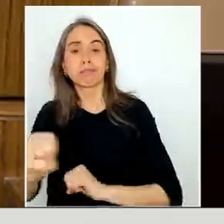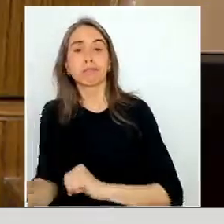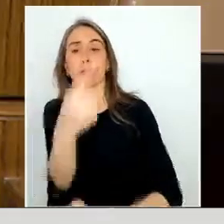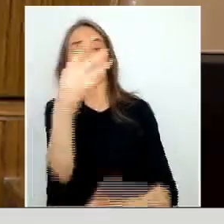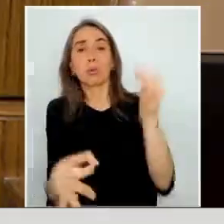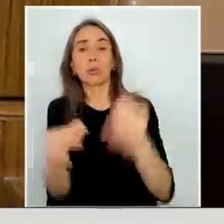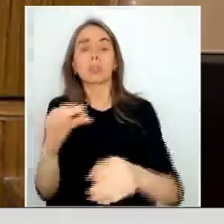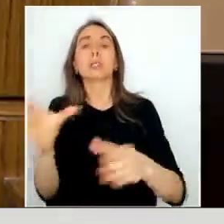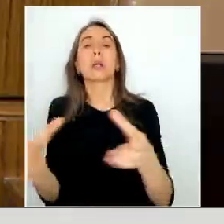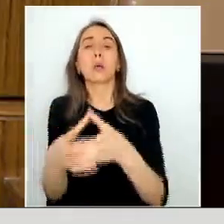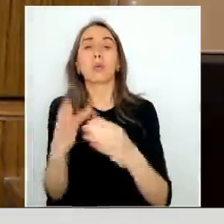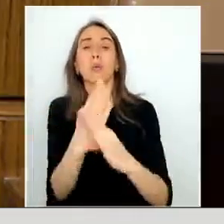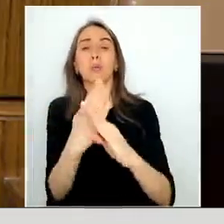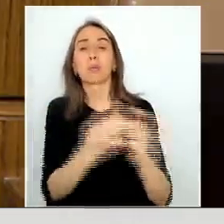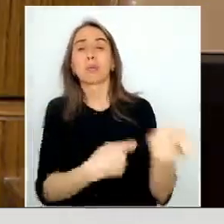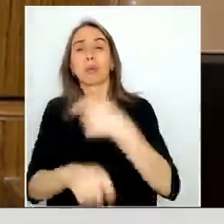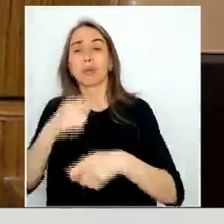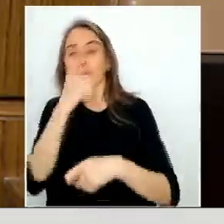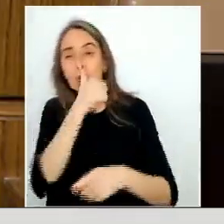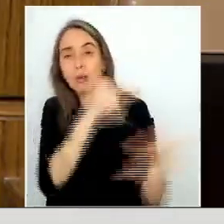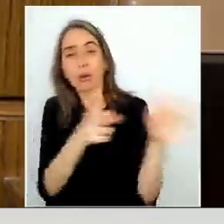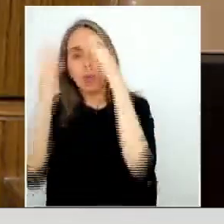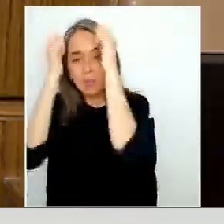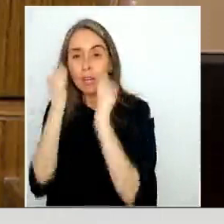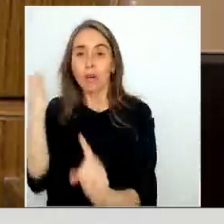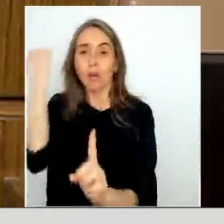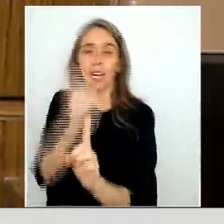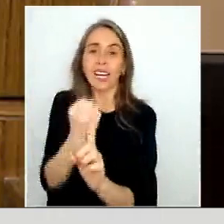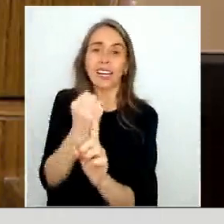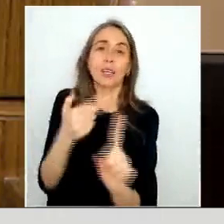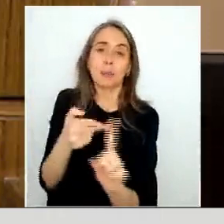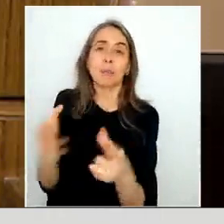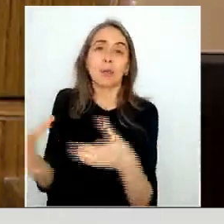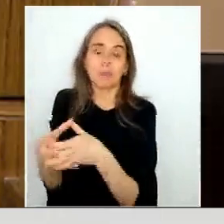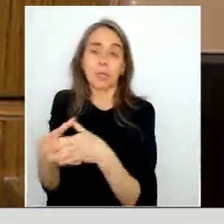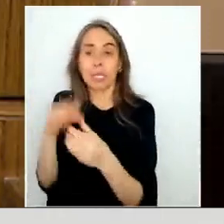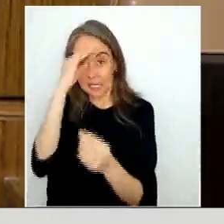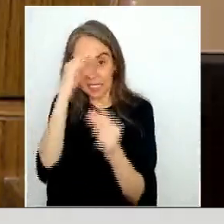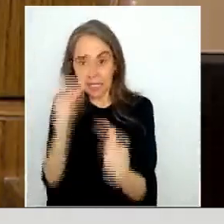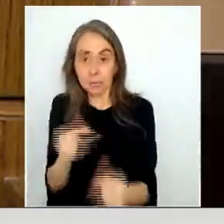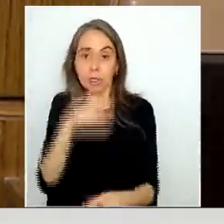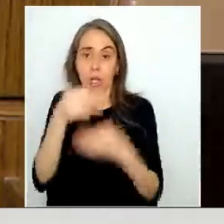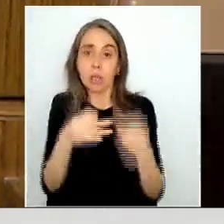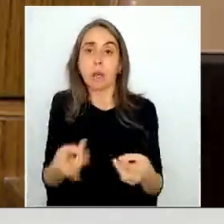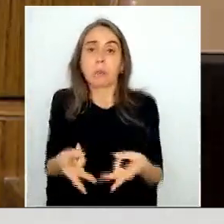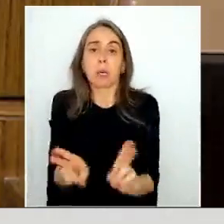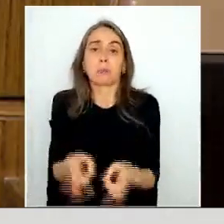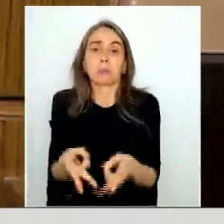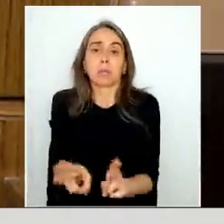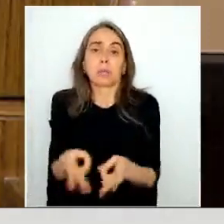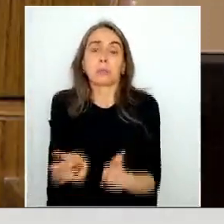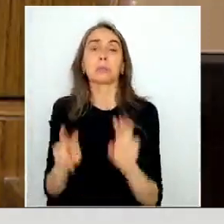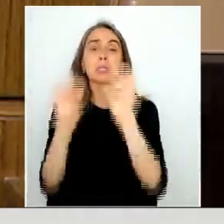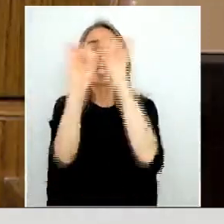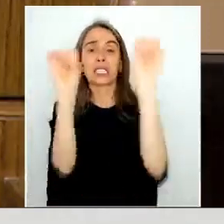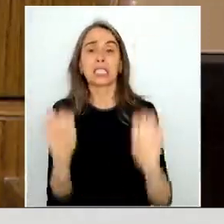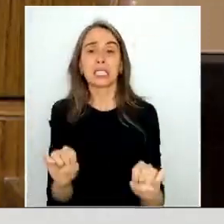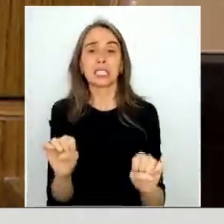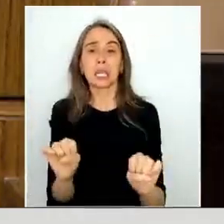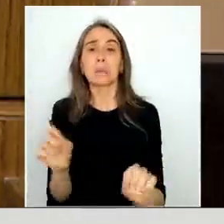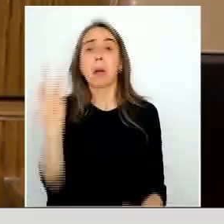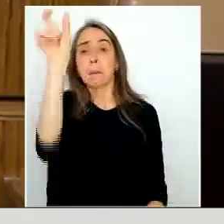aspectos recurrentes criticados eh Por los experto es la tolerancia que el propio sistema tiene con la reincidencia